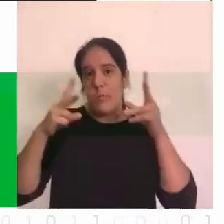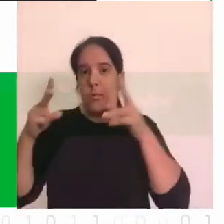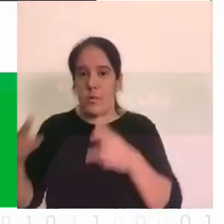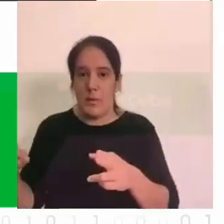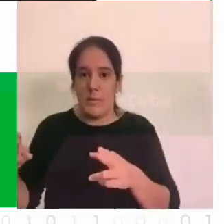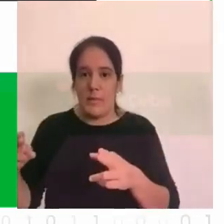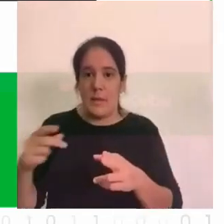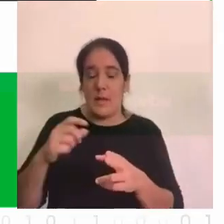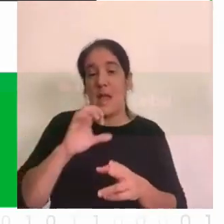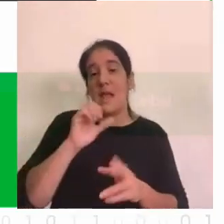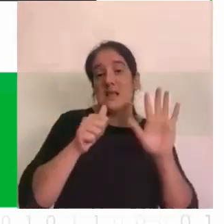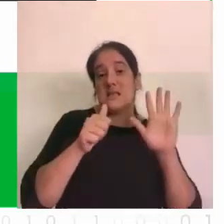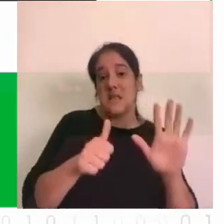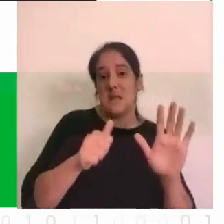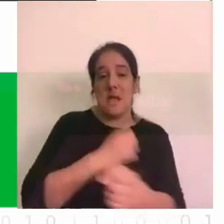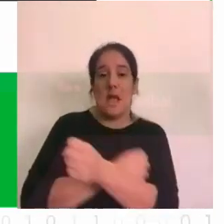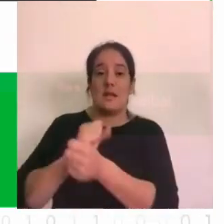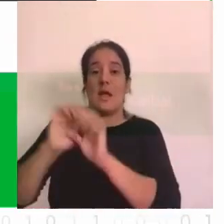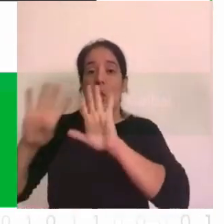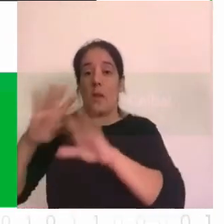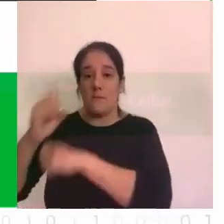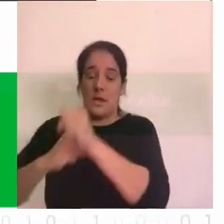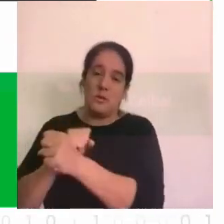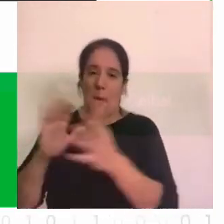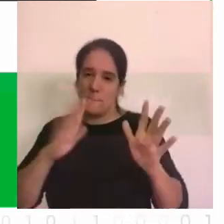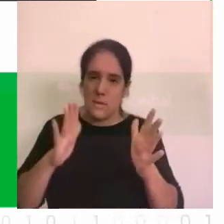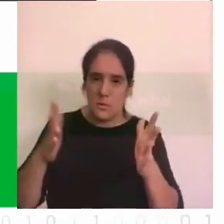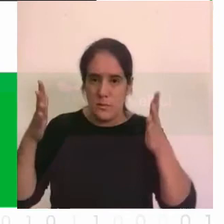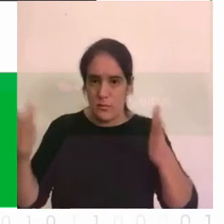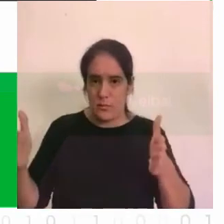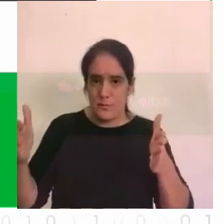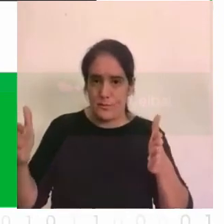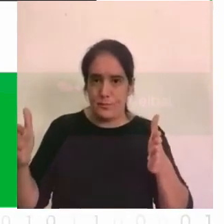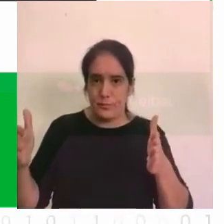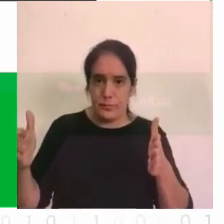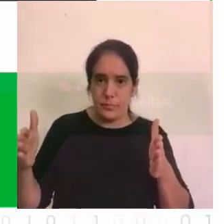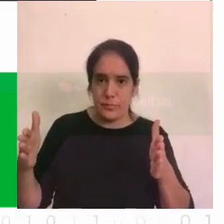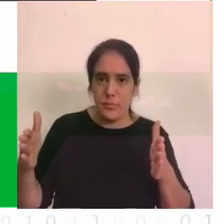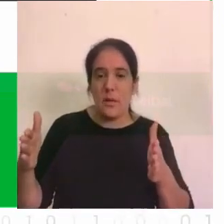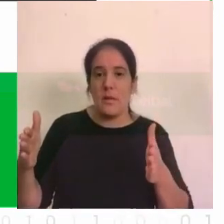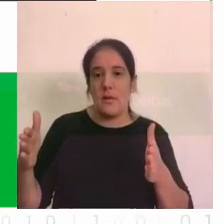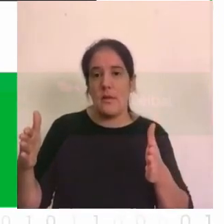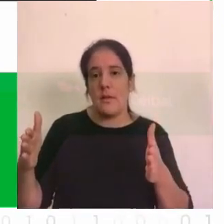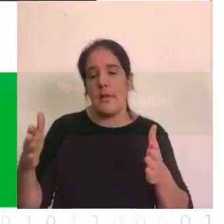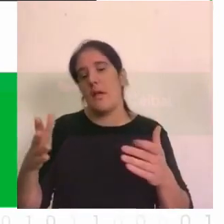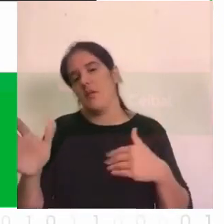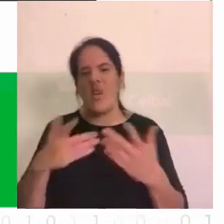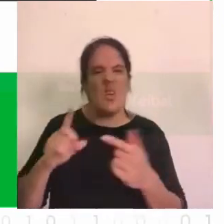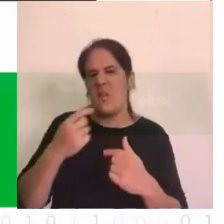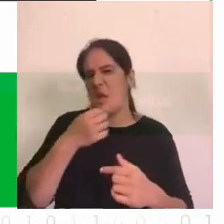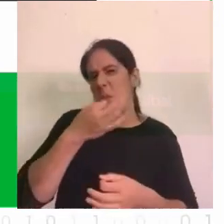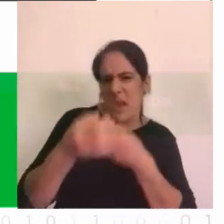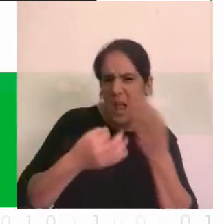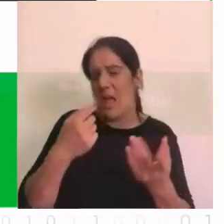años aproximadamente. No voy a entrar mucho en esto de que dice ahí el refresh sample y los attritos y el porcentaje de